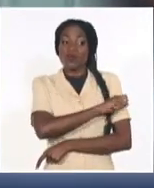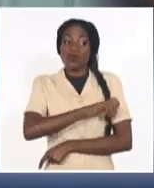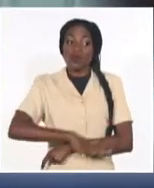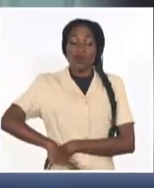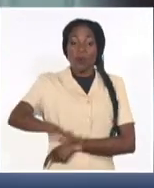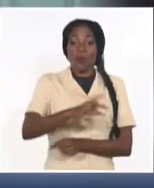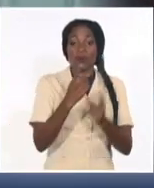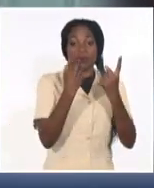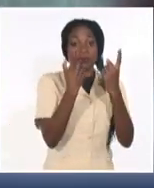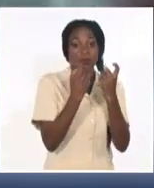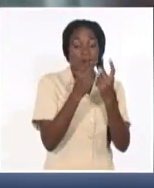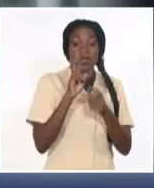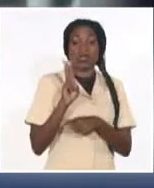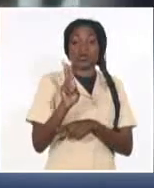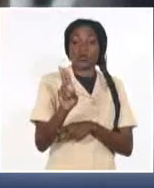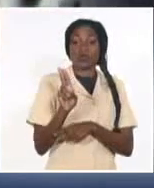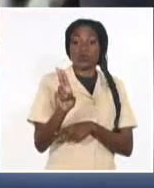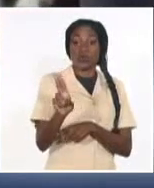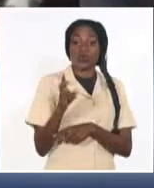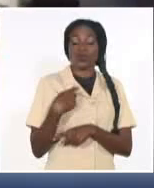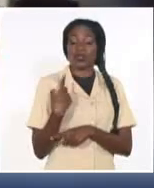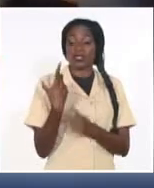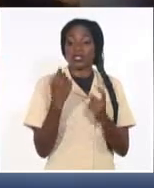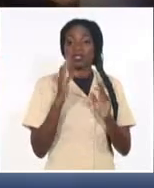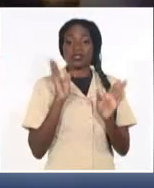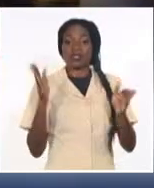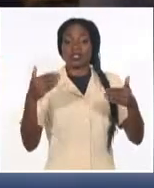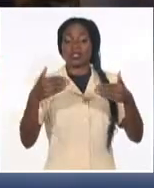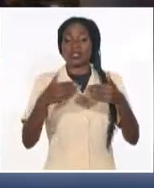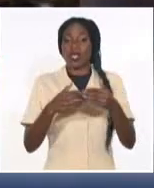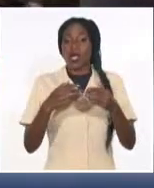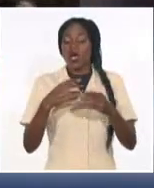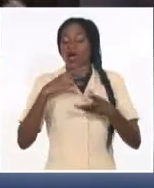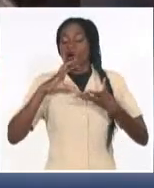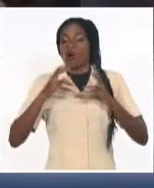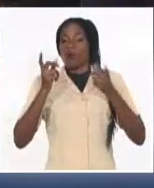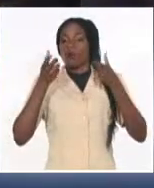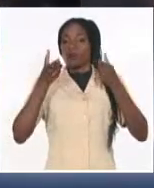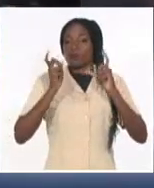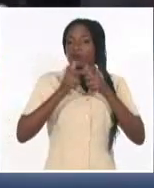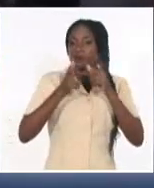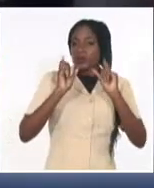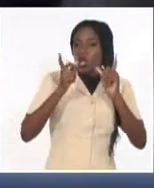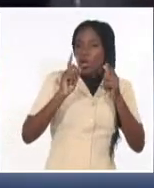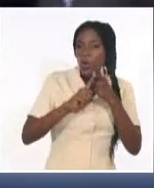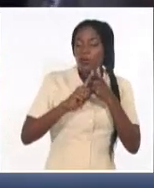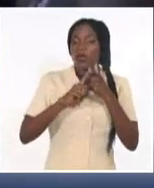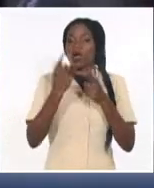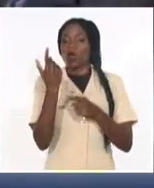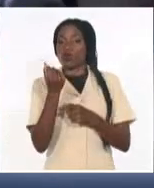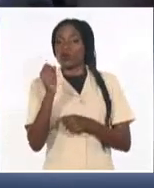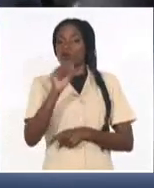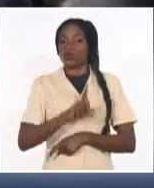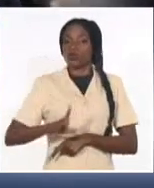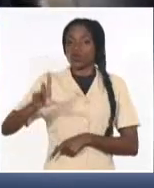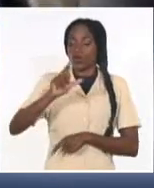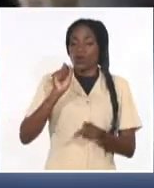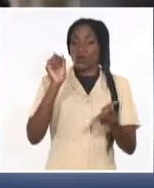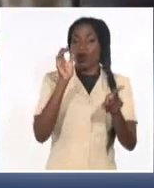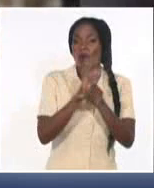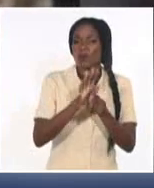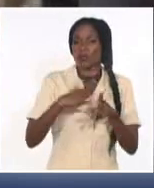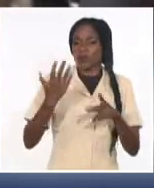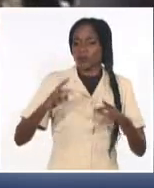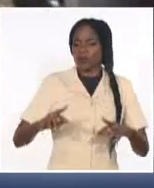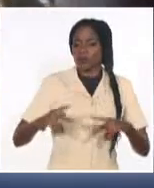de la necesidad urgente que tienen de poner fin a la incertidumbre política, económica y social. Y comencemos a